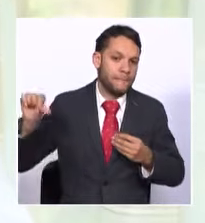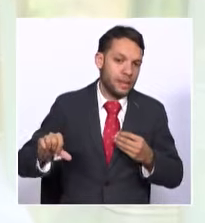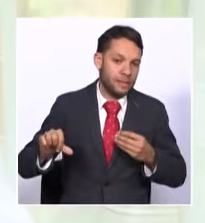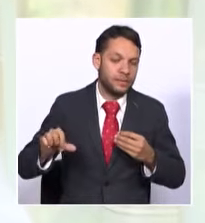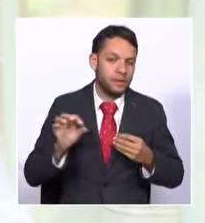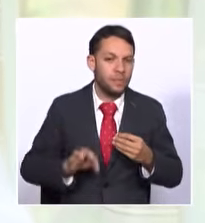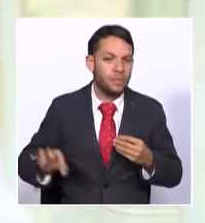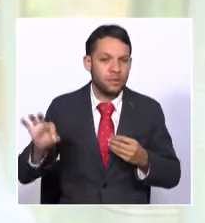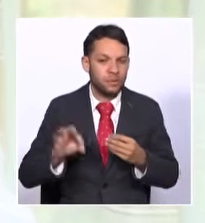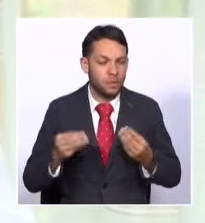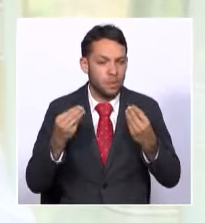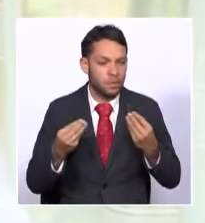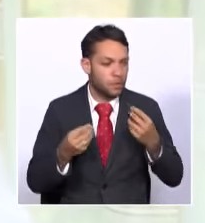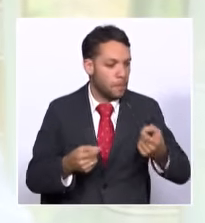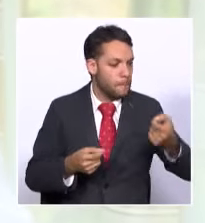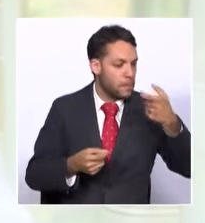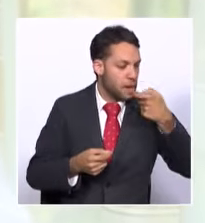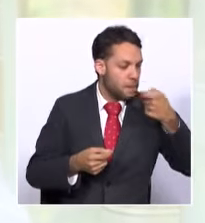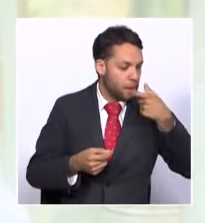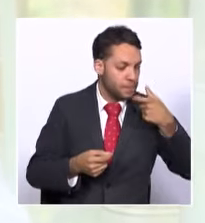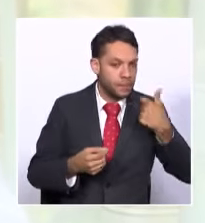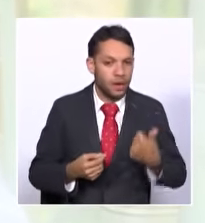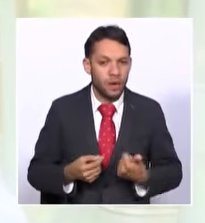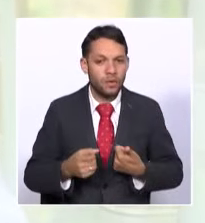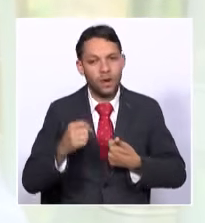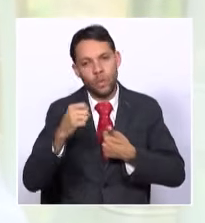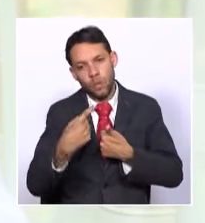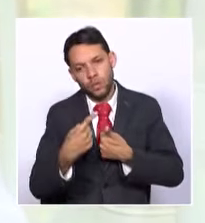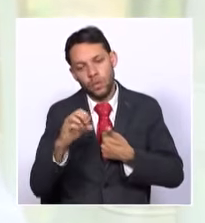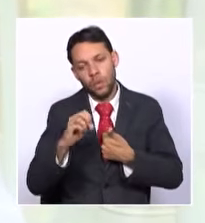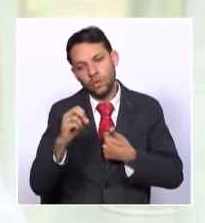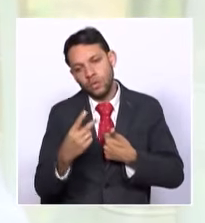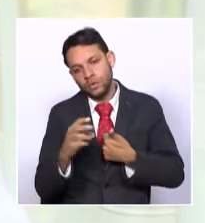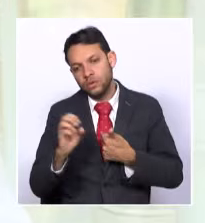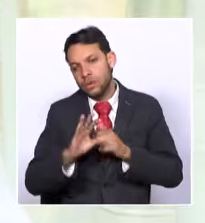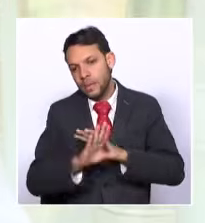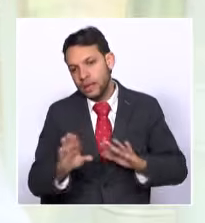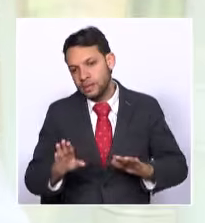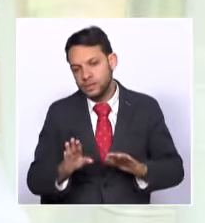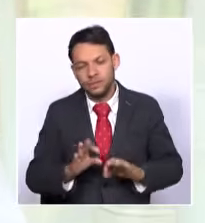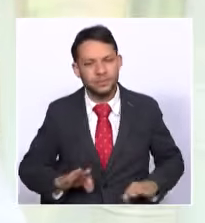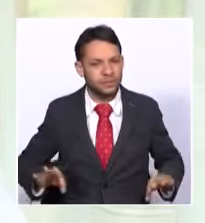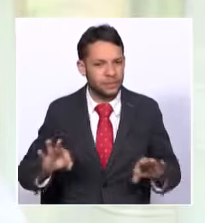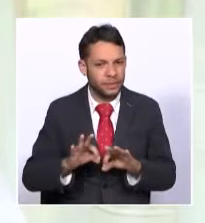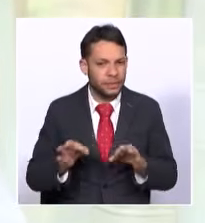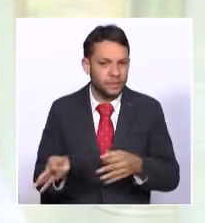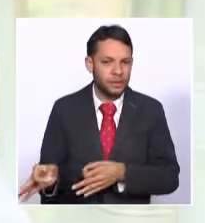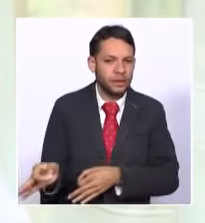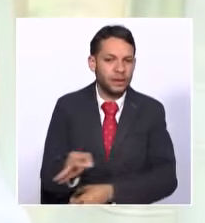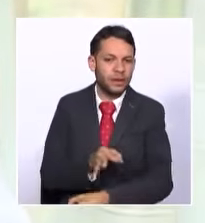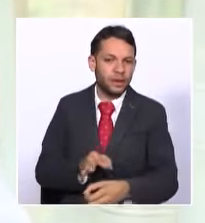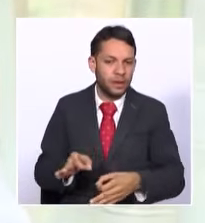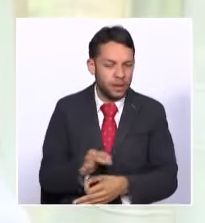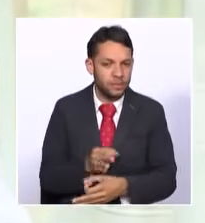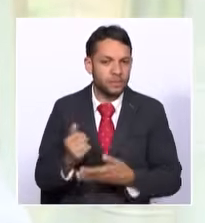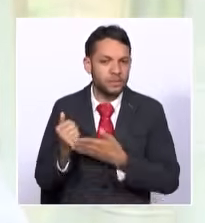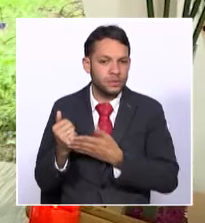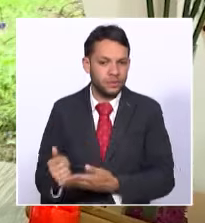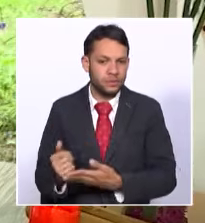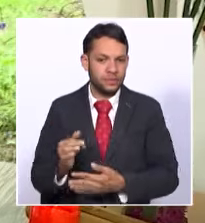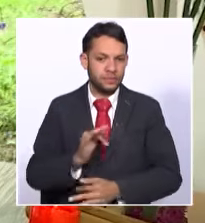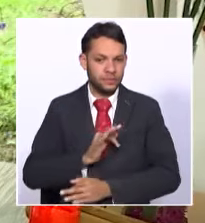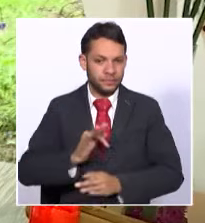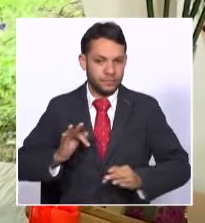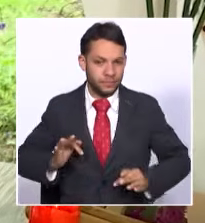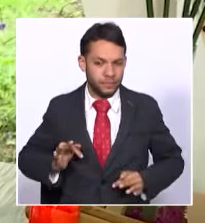tomaba tantos analgésicos al día, ahora se tomará uno o ninguno. Porque uno lo puede reemplazar con otras ayudas terapéuticas.